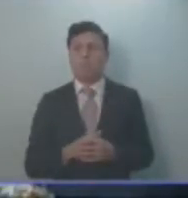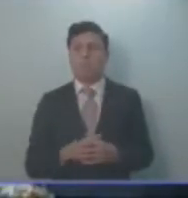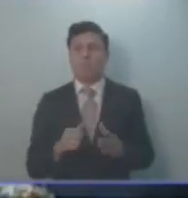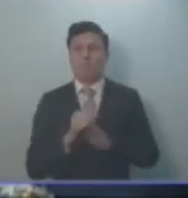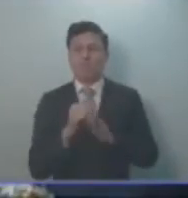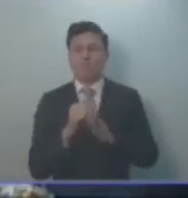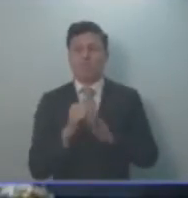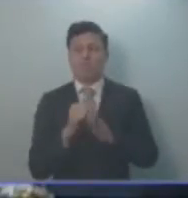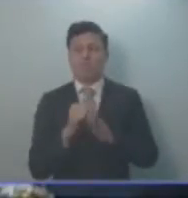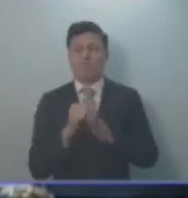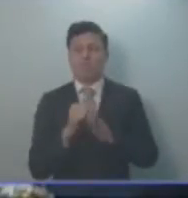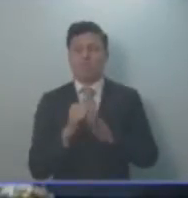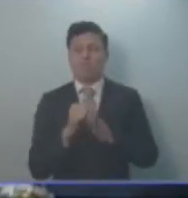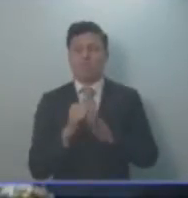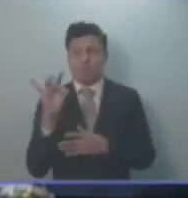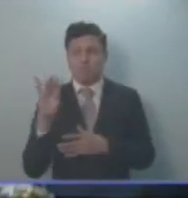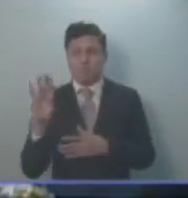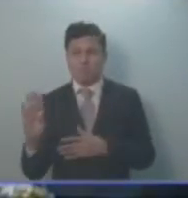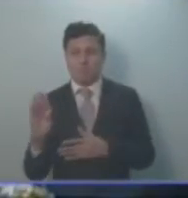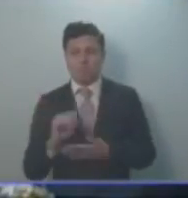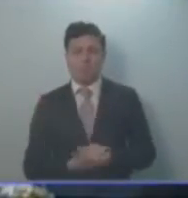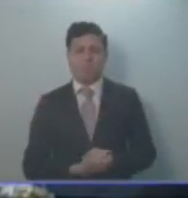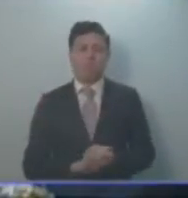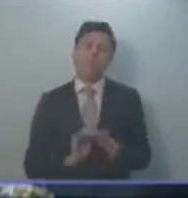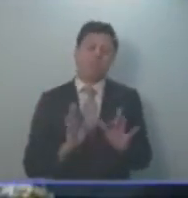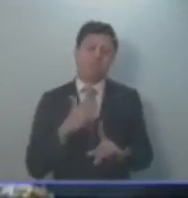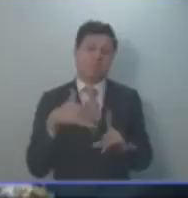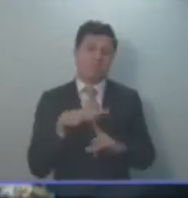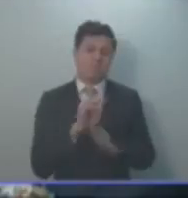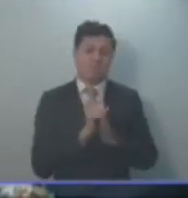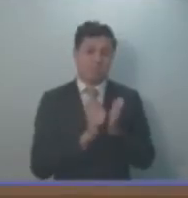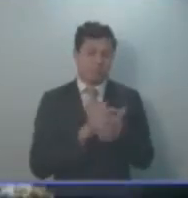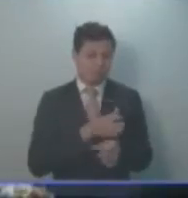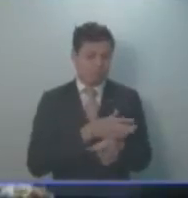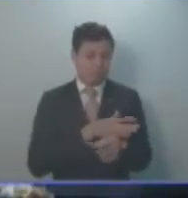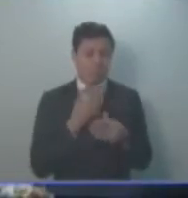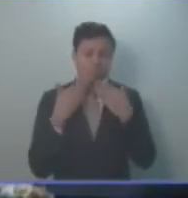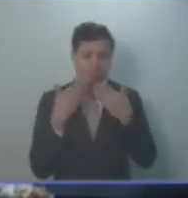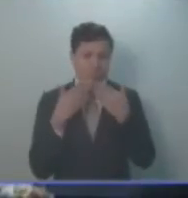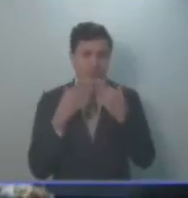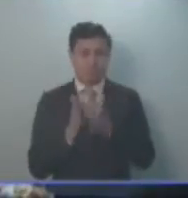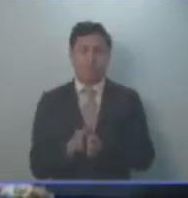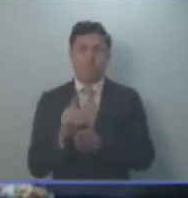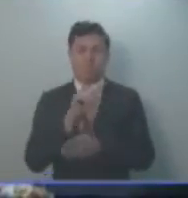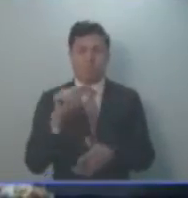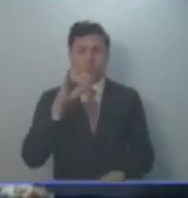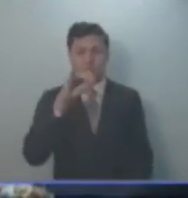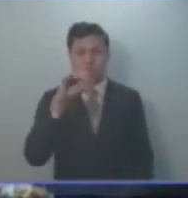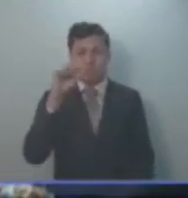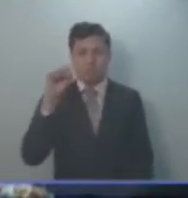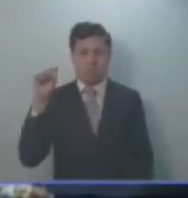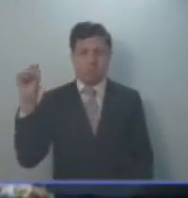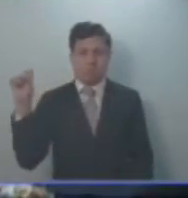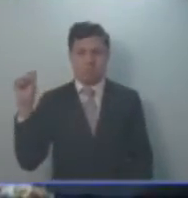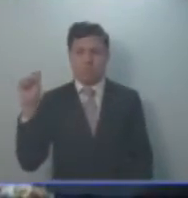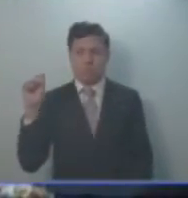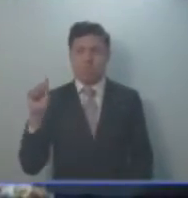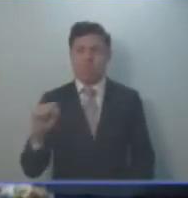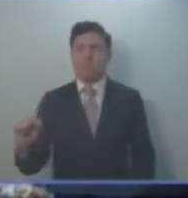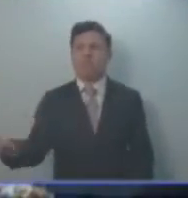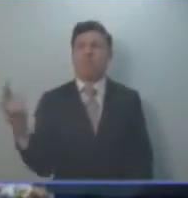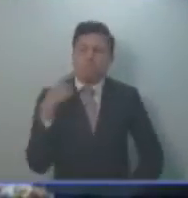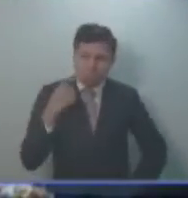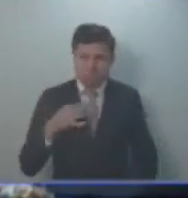Artículo 308B. En los casos del artículo anterior, el Instituto Salvadoreño del Seguro Social